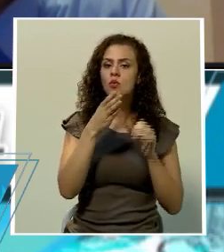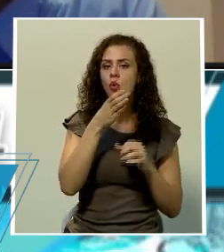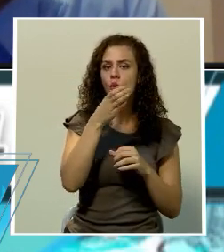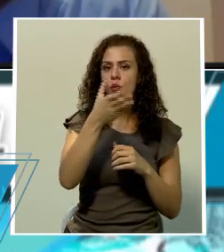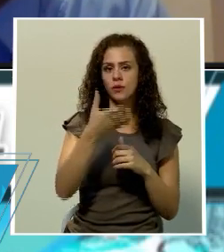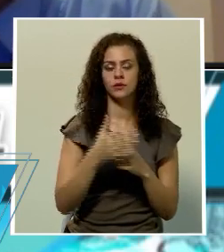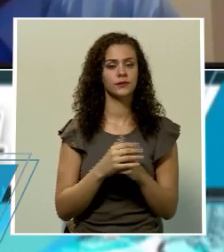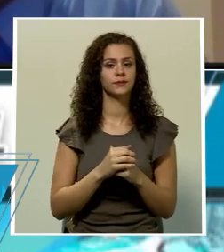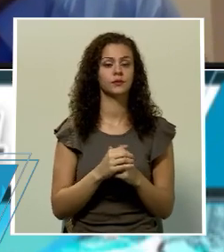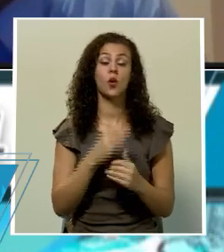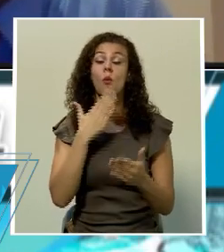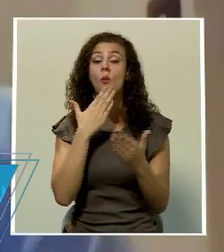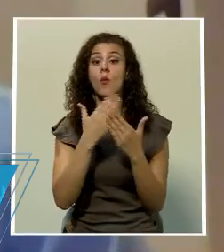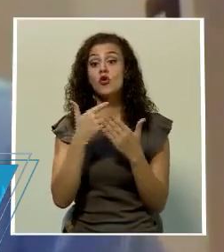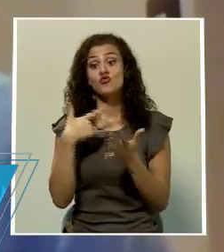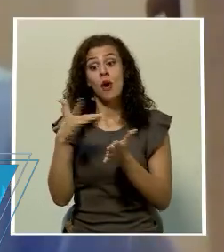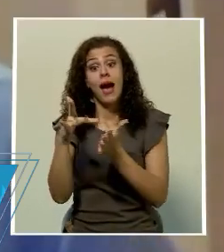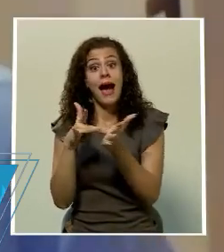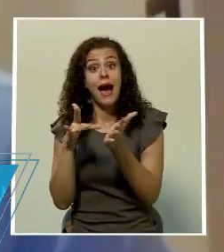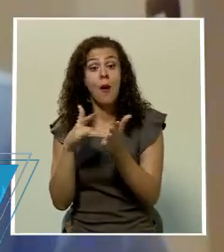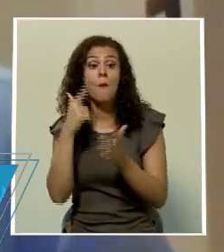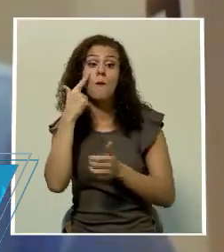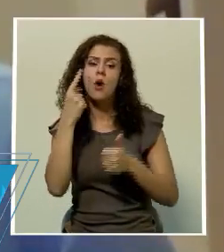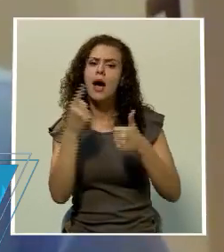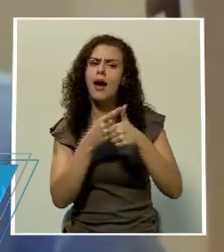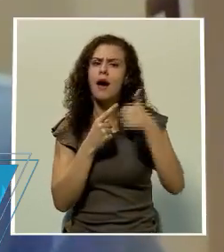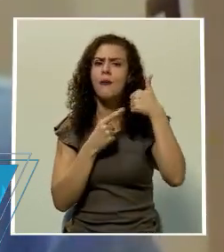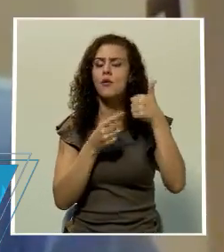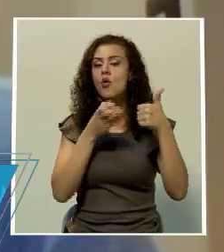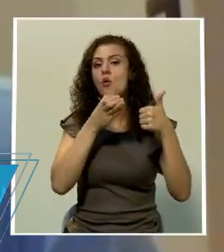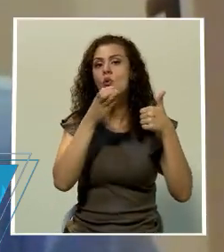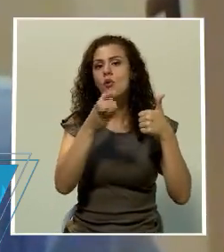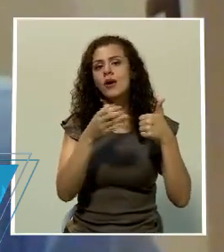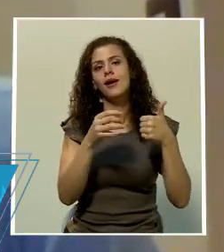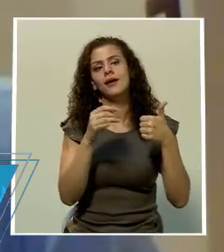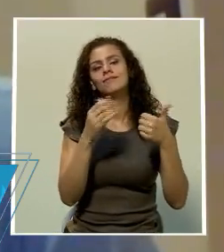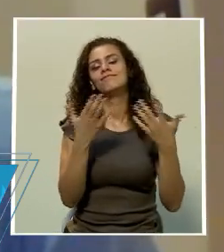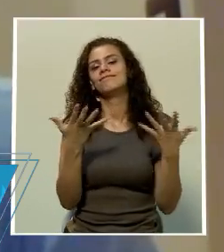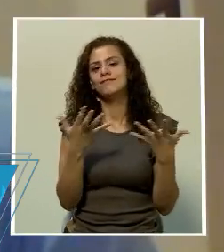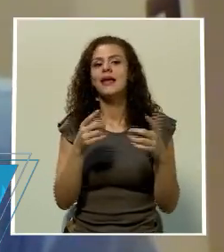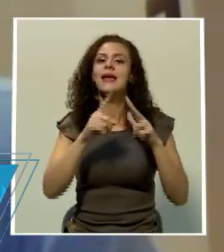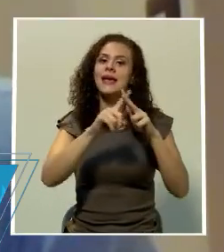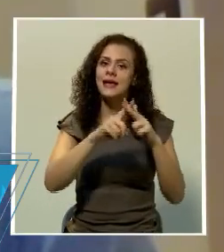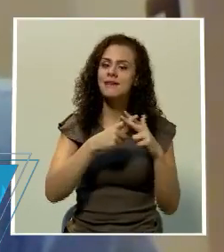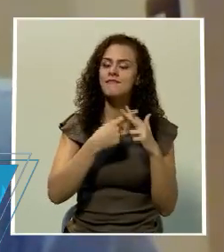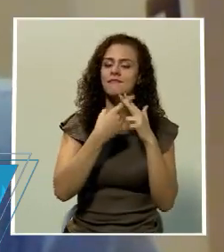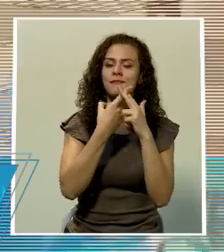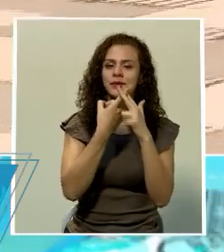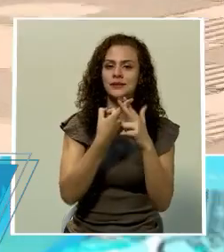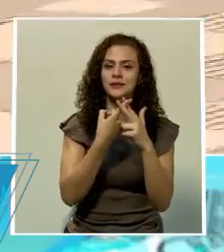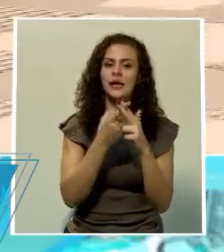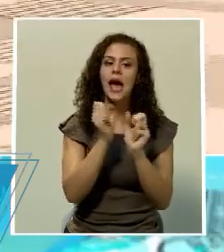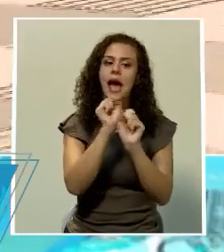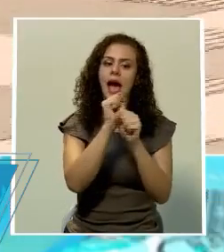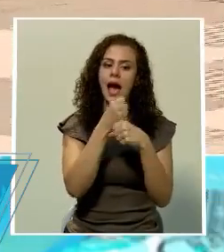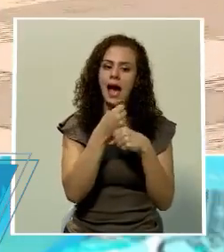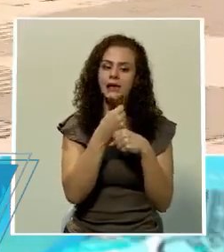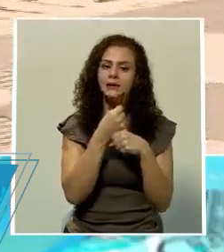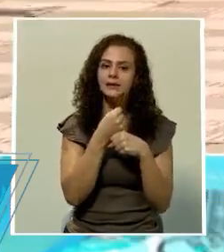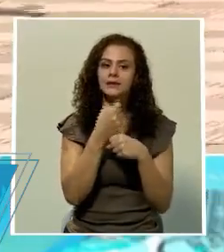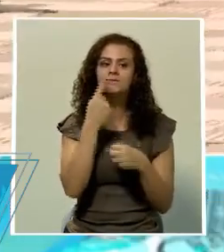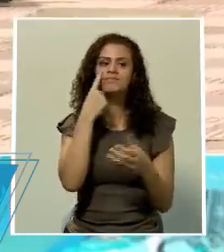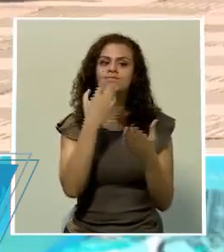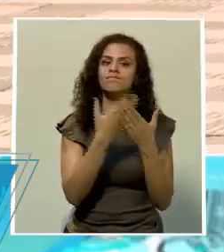importantes? Bueno, voy a aprovechar porque la primera recomendación es precisamente empezar a hacer